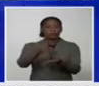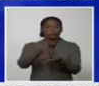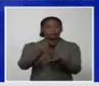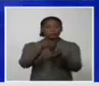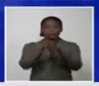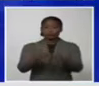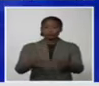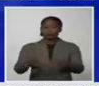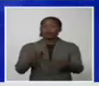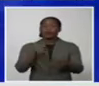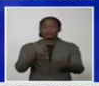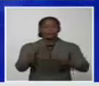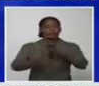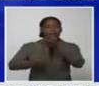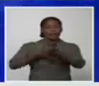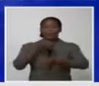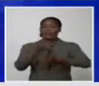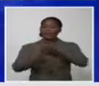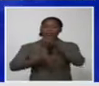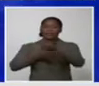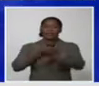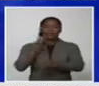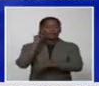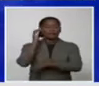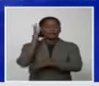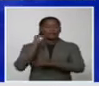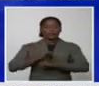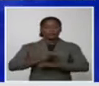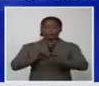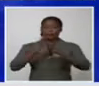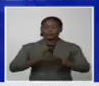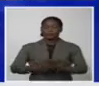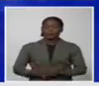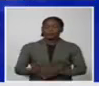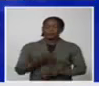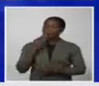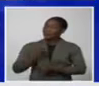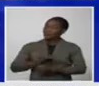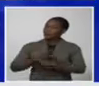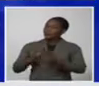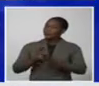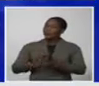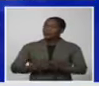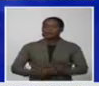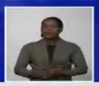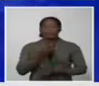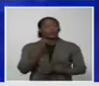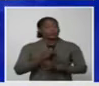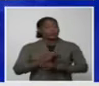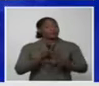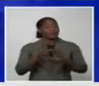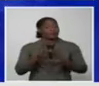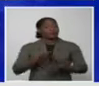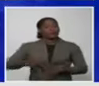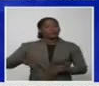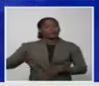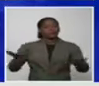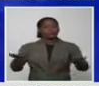buenos días. Buenos días a ti, Gisela, a todo el equipo que nos acompaña y hace posible esta